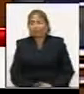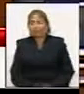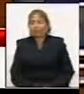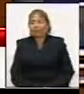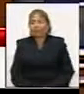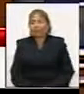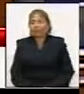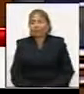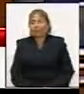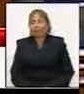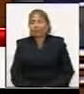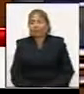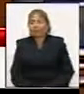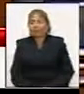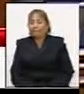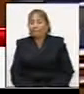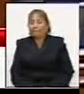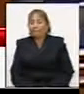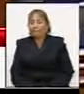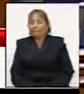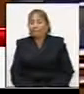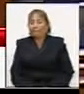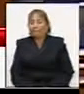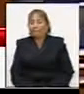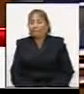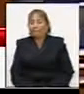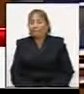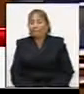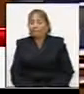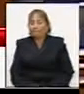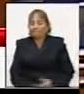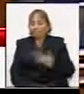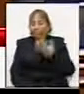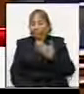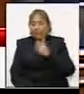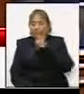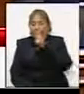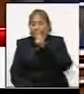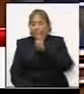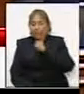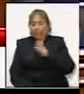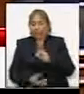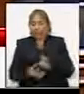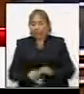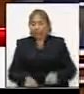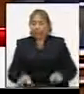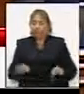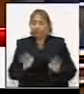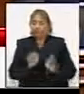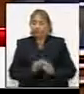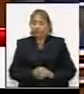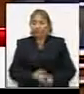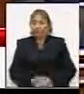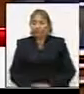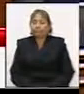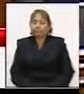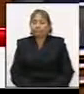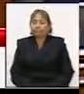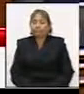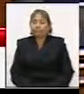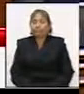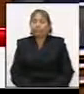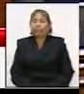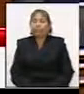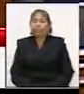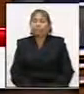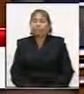concluya. Gracias, Presidenta. Gracias por su tolerancia y creo que es un tema tan importante. Creo que si hay